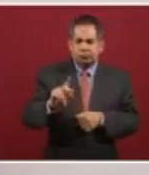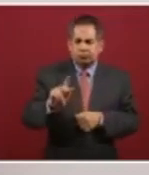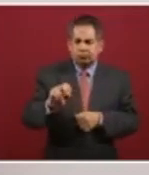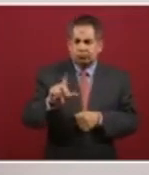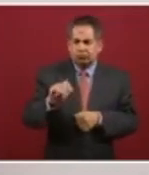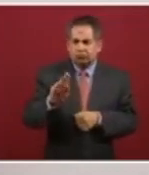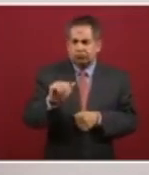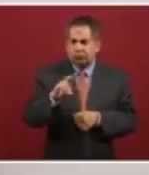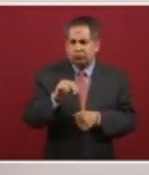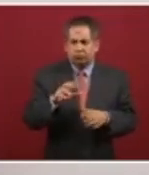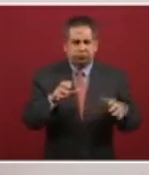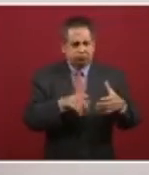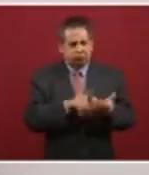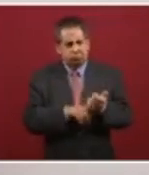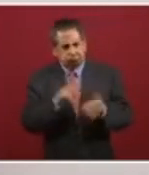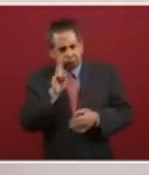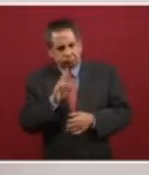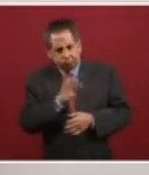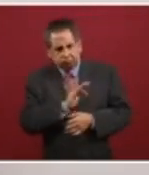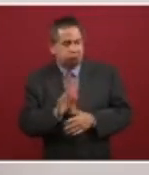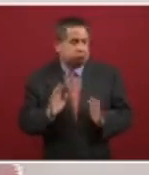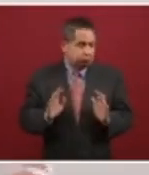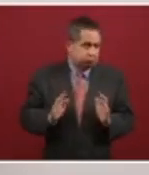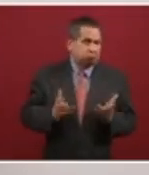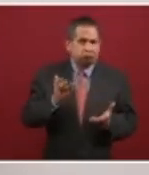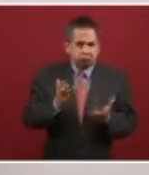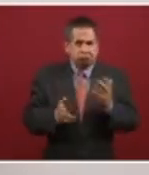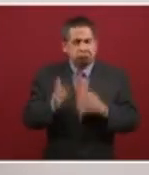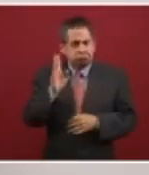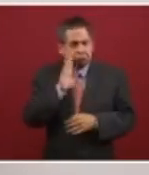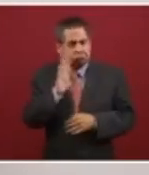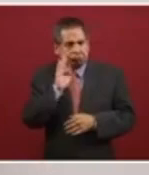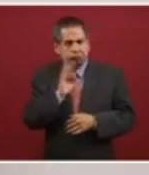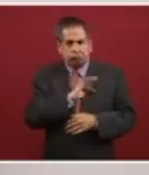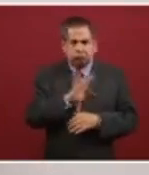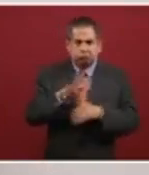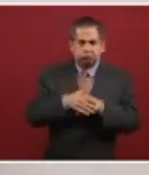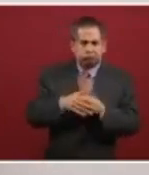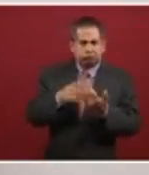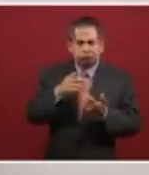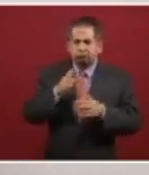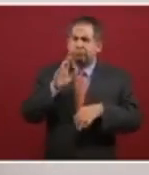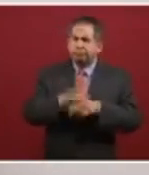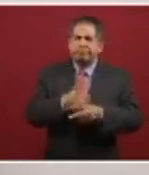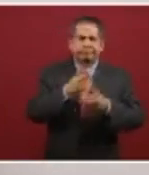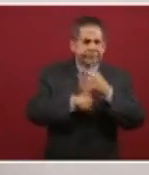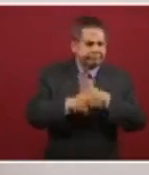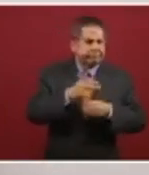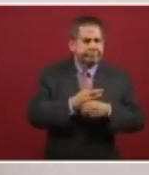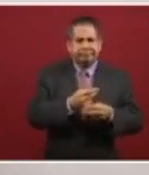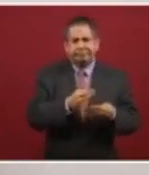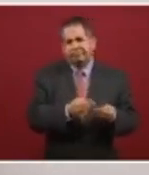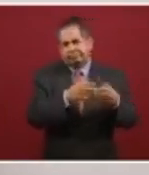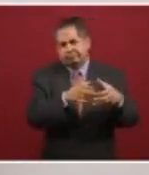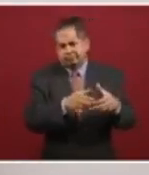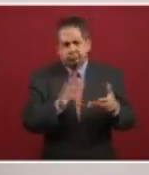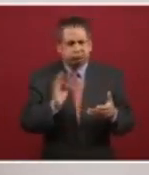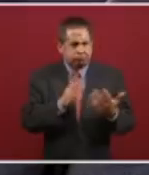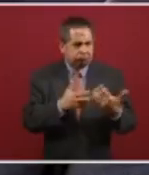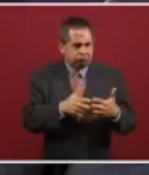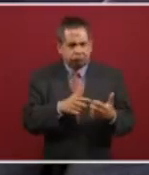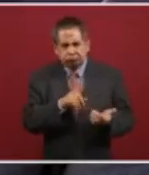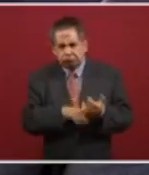vio como algo factible para la demanda y buscando la independencia de fertilizantes del país. Aclaró que habría una producción